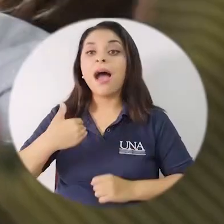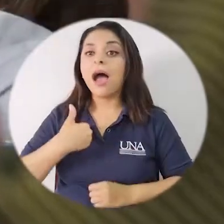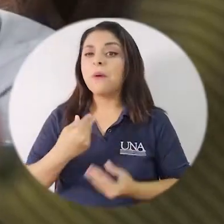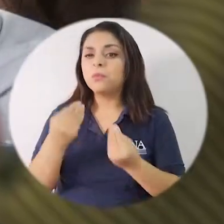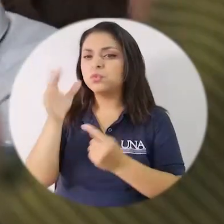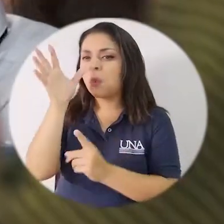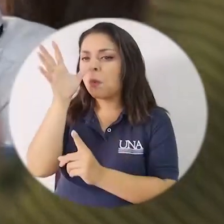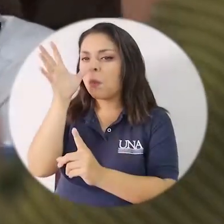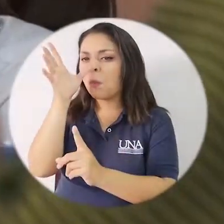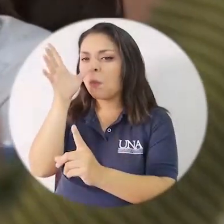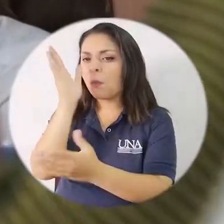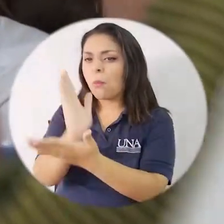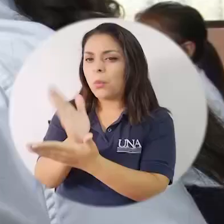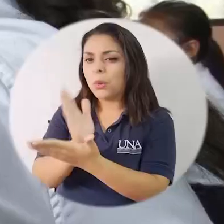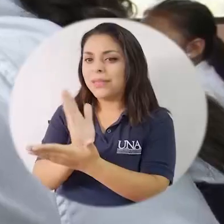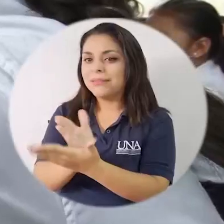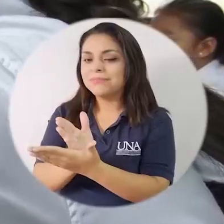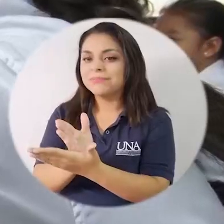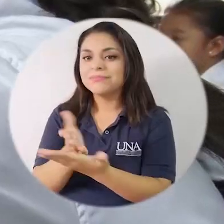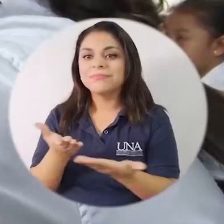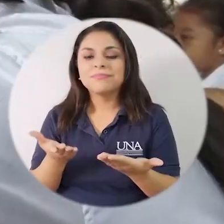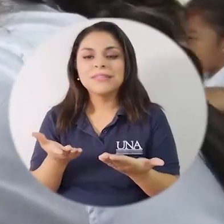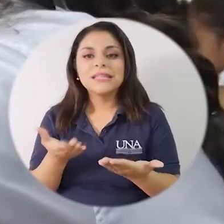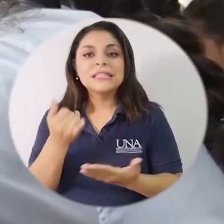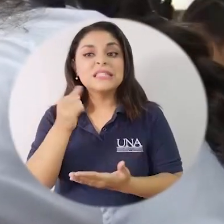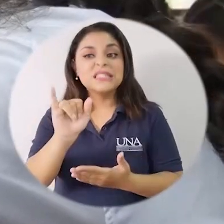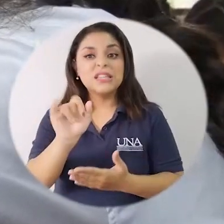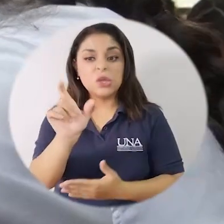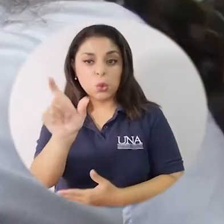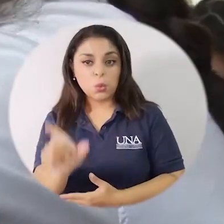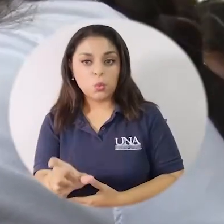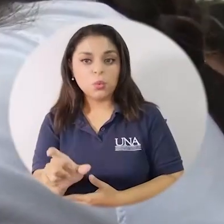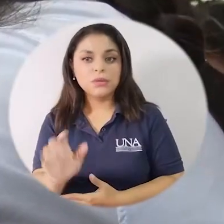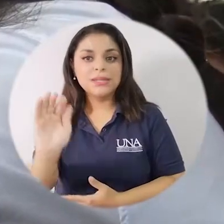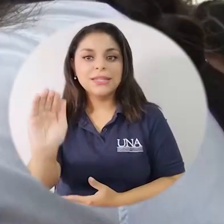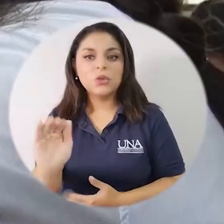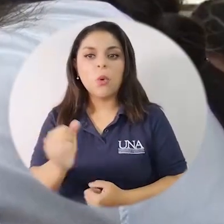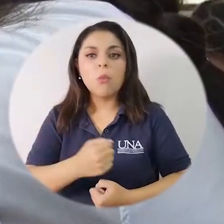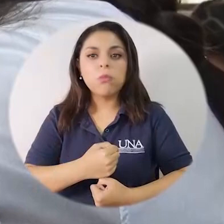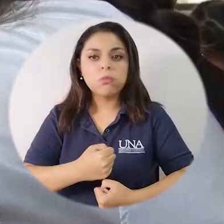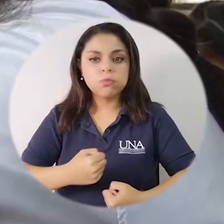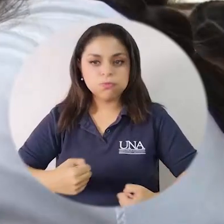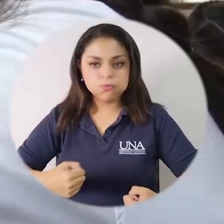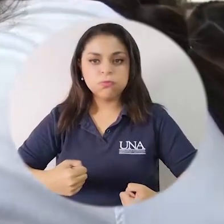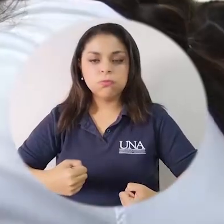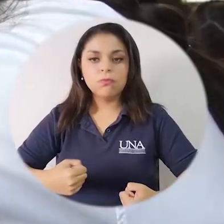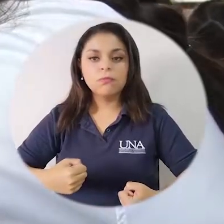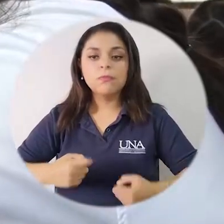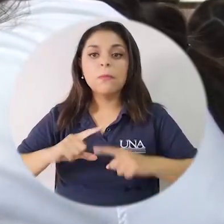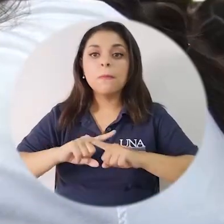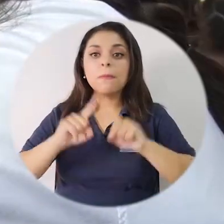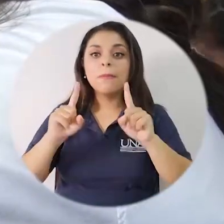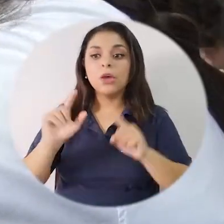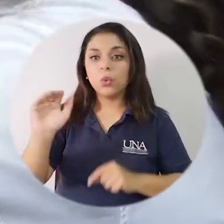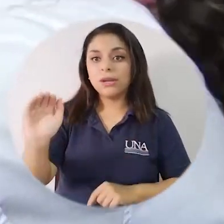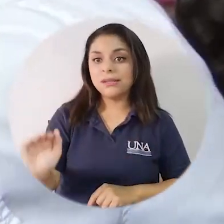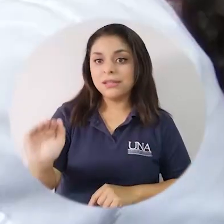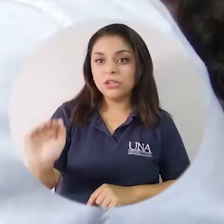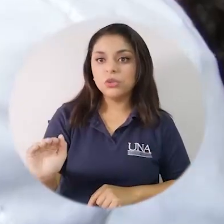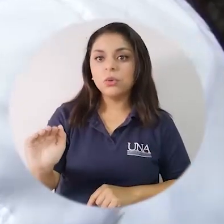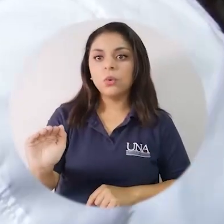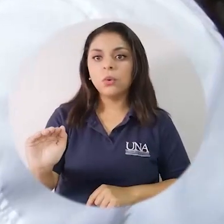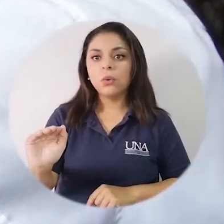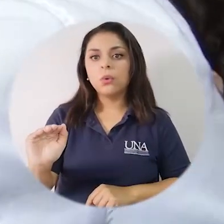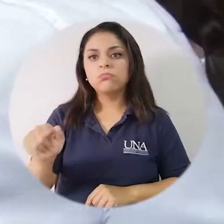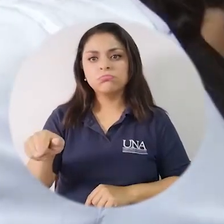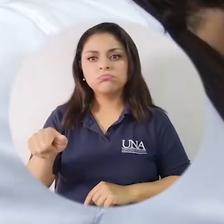esto no puede ser. Si tenemos una condición que es de sobrepeso y obesidad, pero el niño o el adolescente se